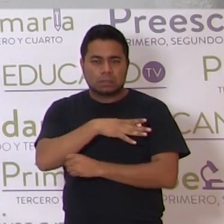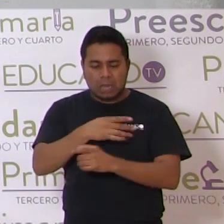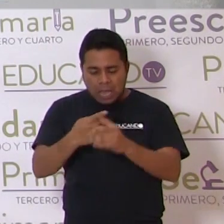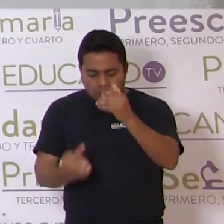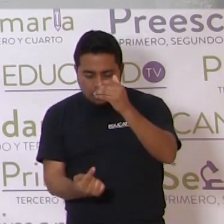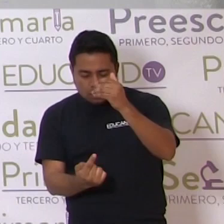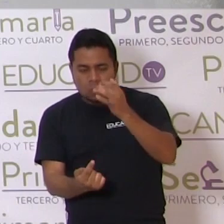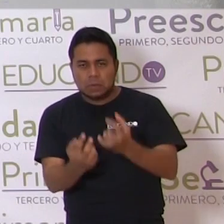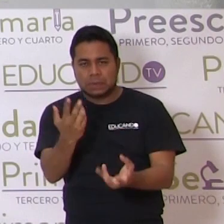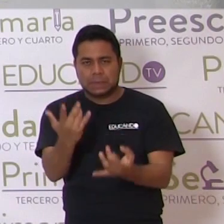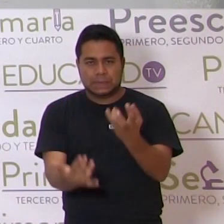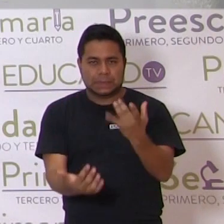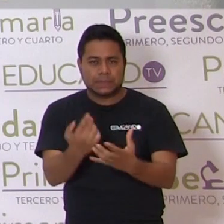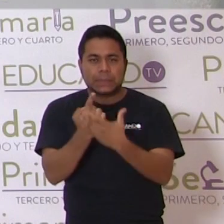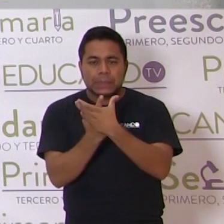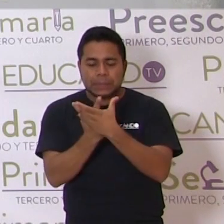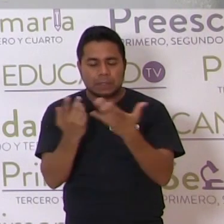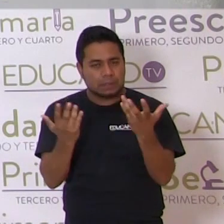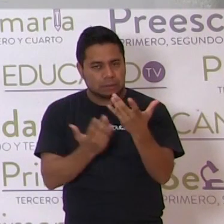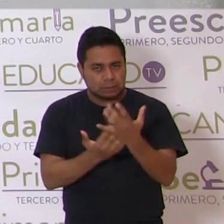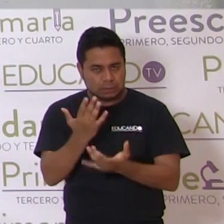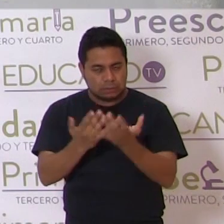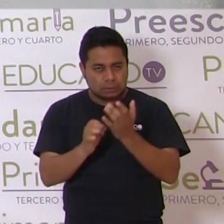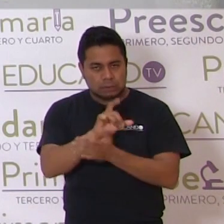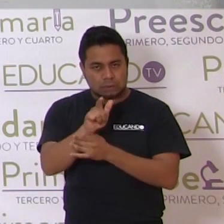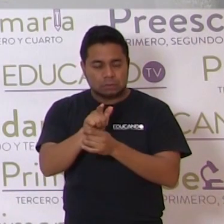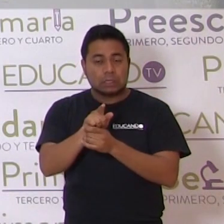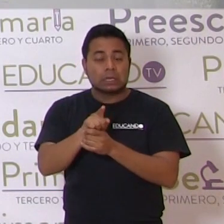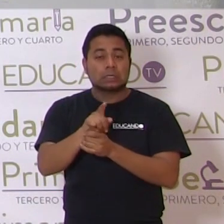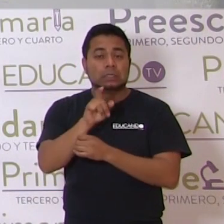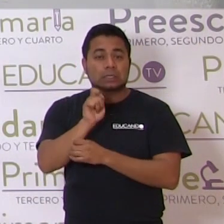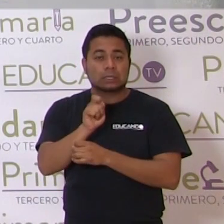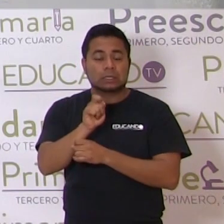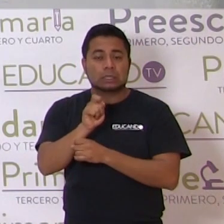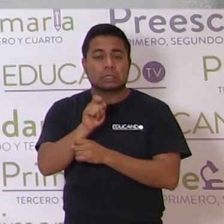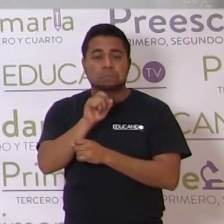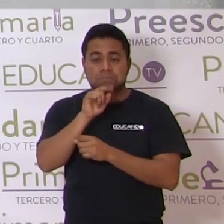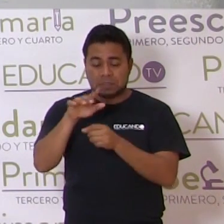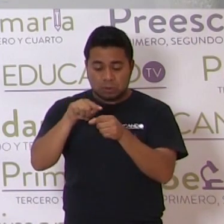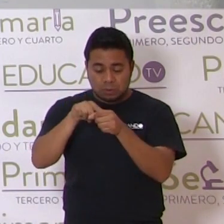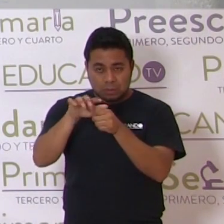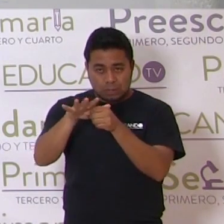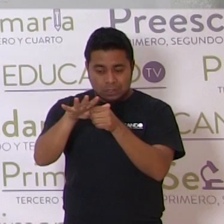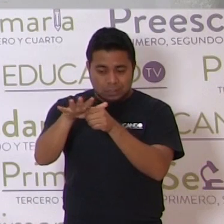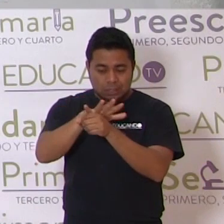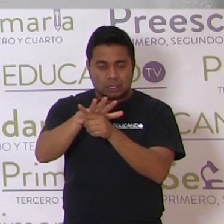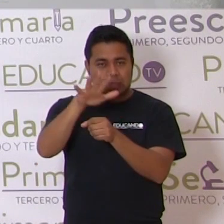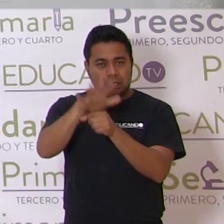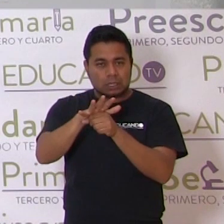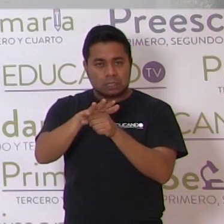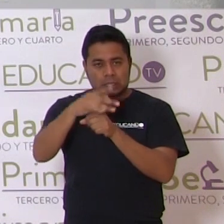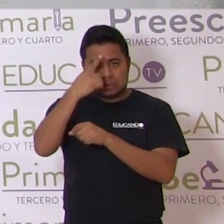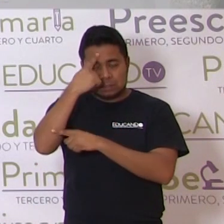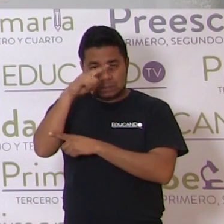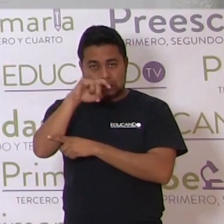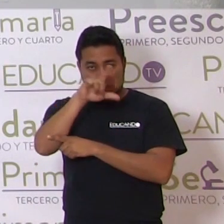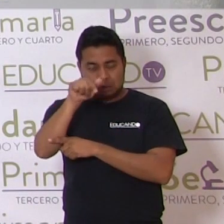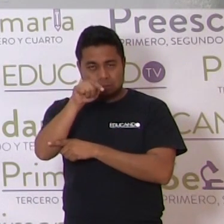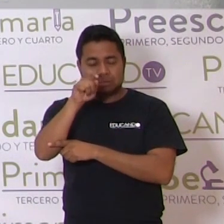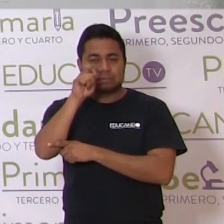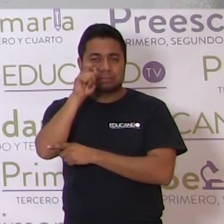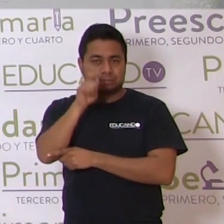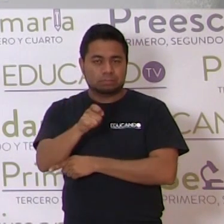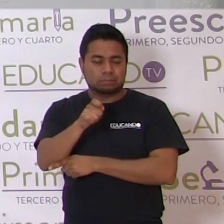debajo. Luego hay que colocar un tapón en la boca del matraz para después